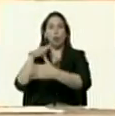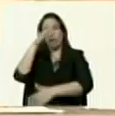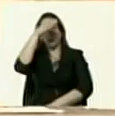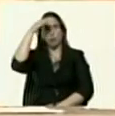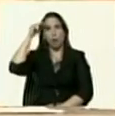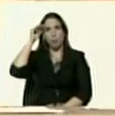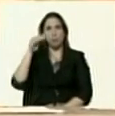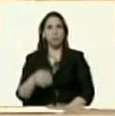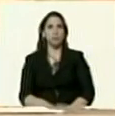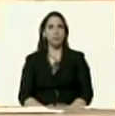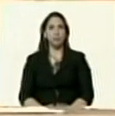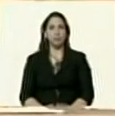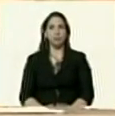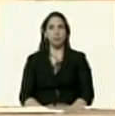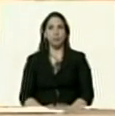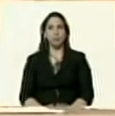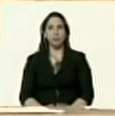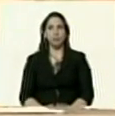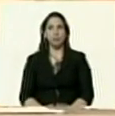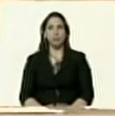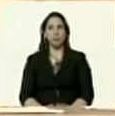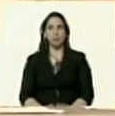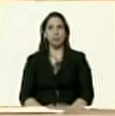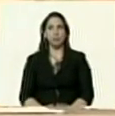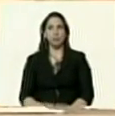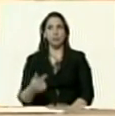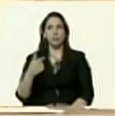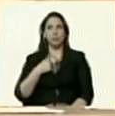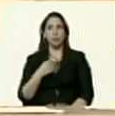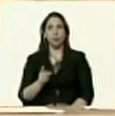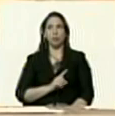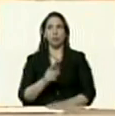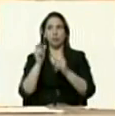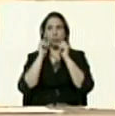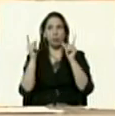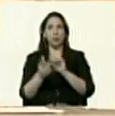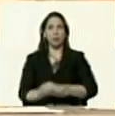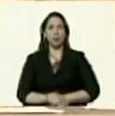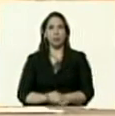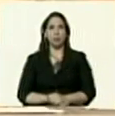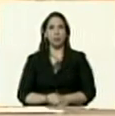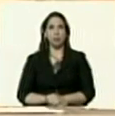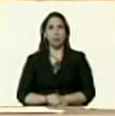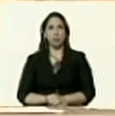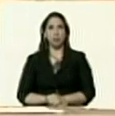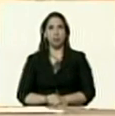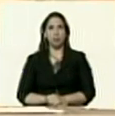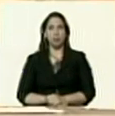yo no me sorprendo, de verdad.